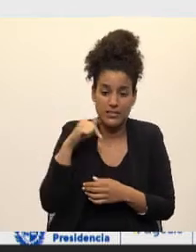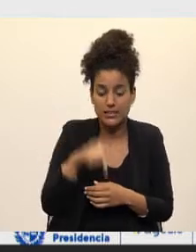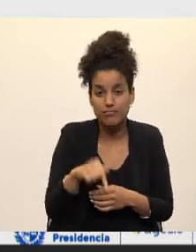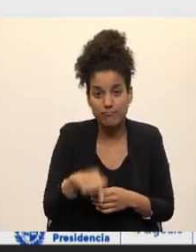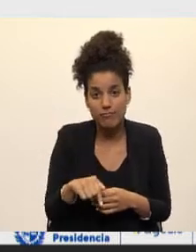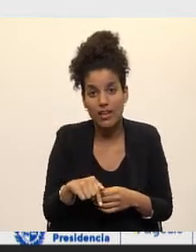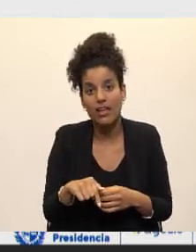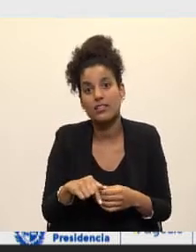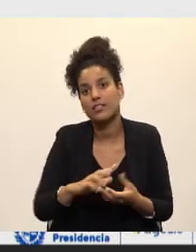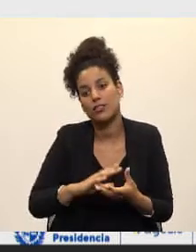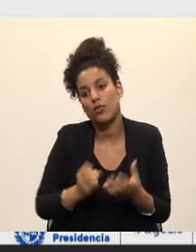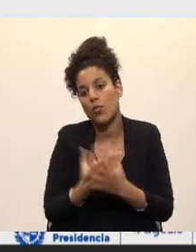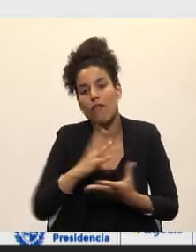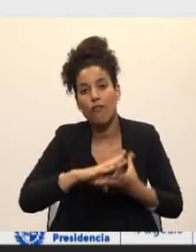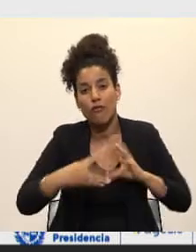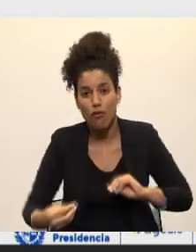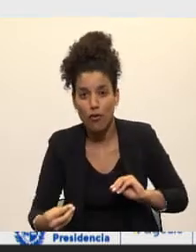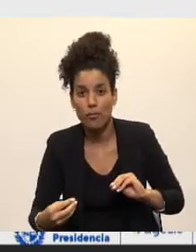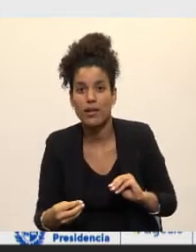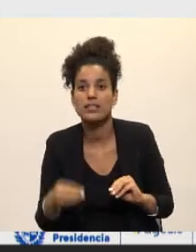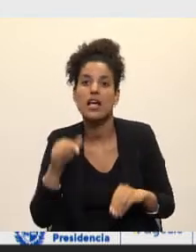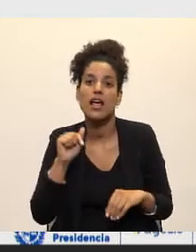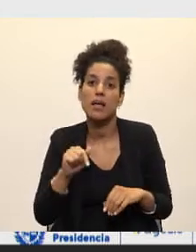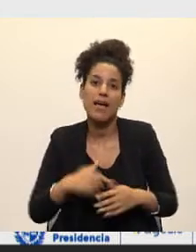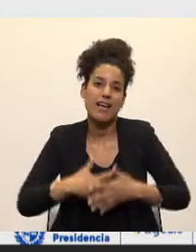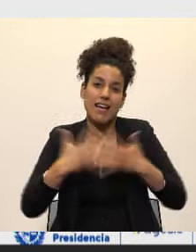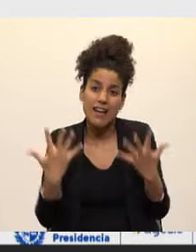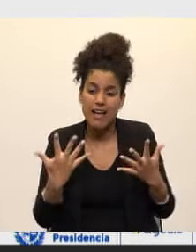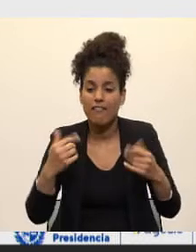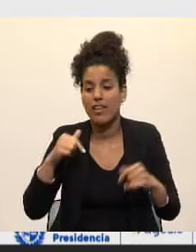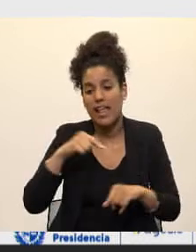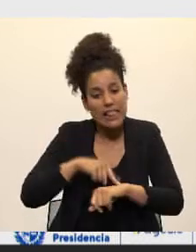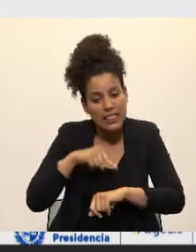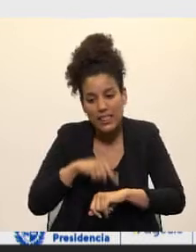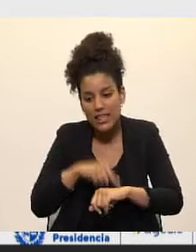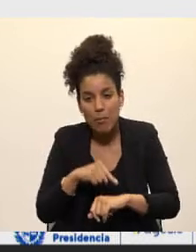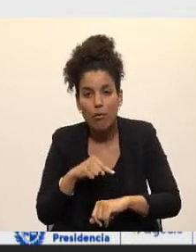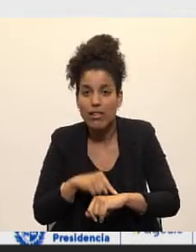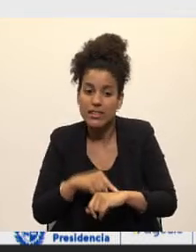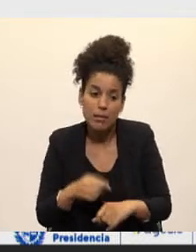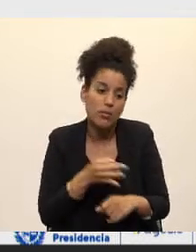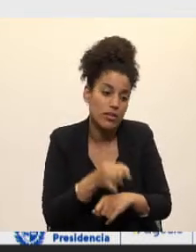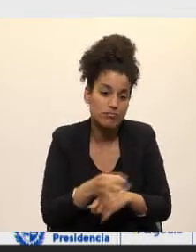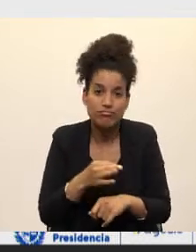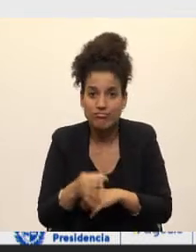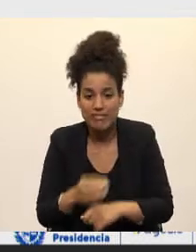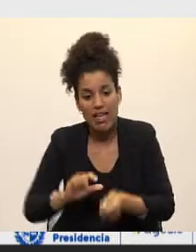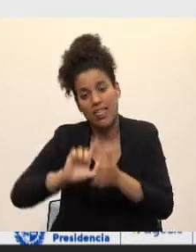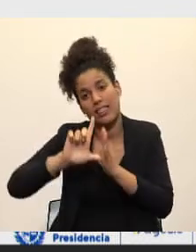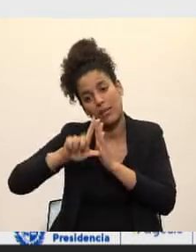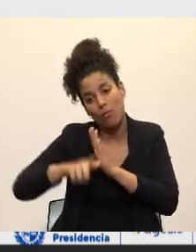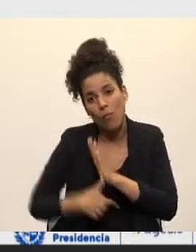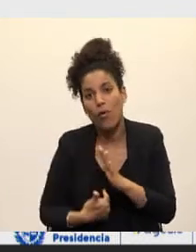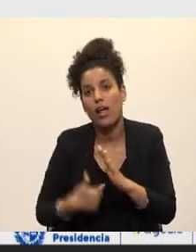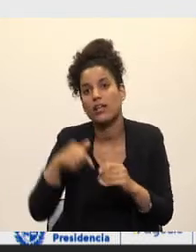estructurales hablan de estos impactos sociales agudizados, la prolongación en la reactivación económica de la región. Voy a hablar